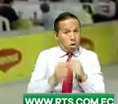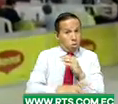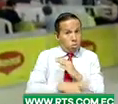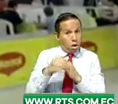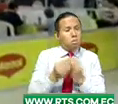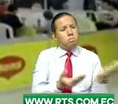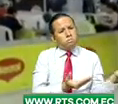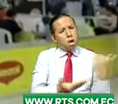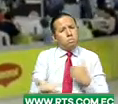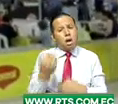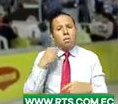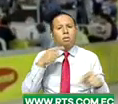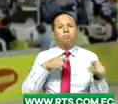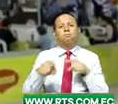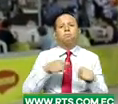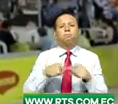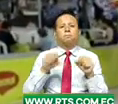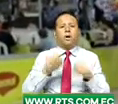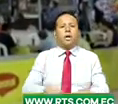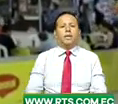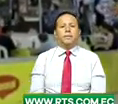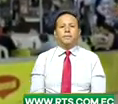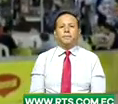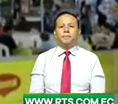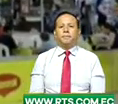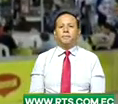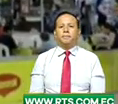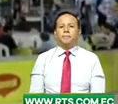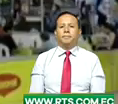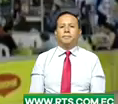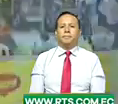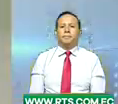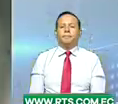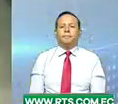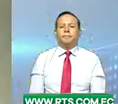Informó Maite Morales.